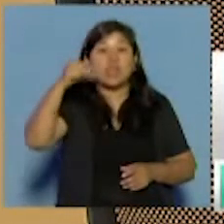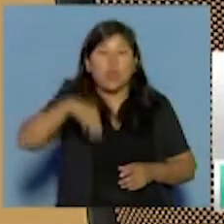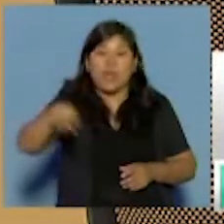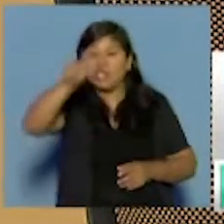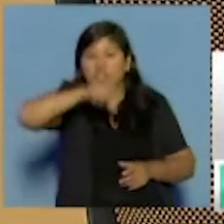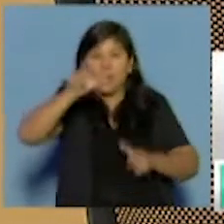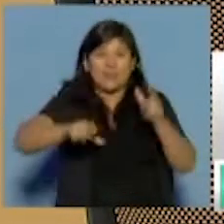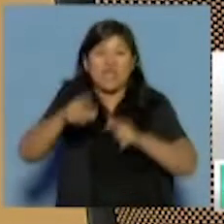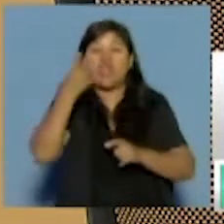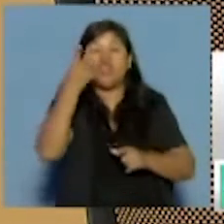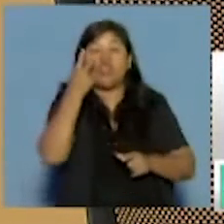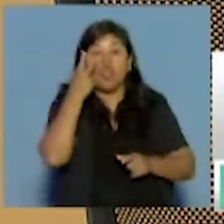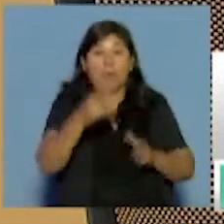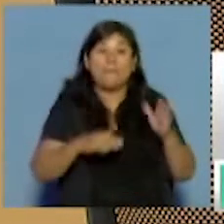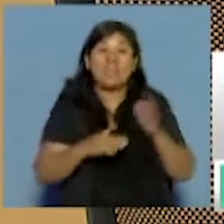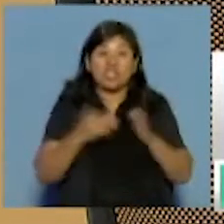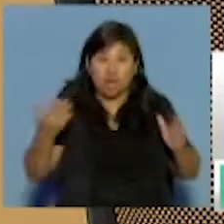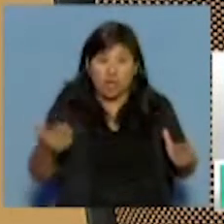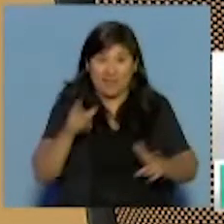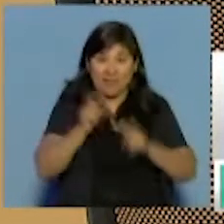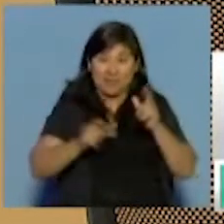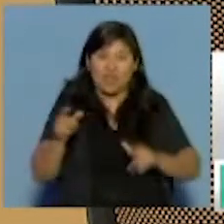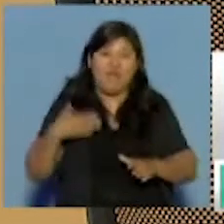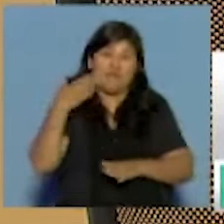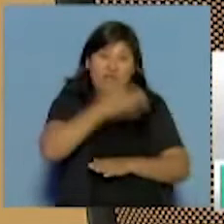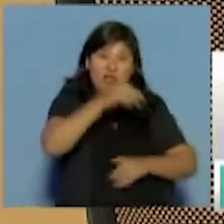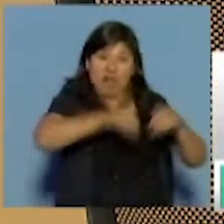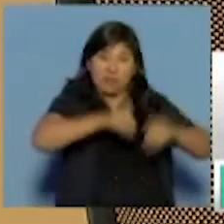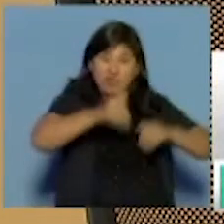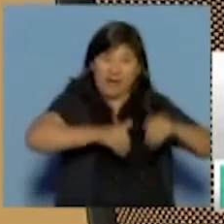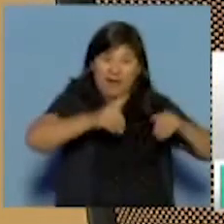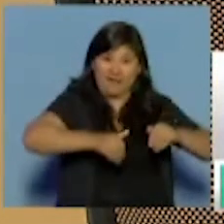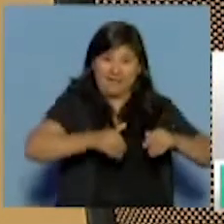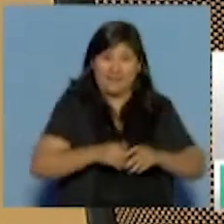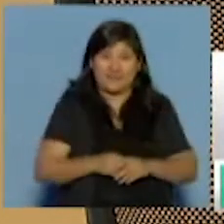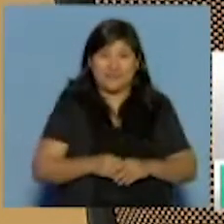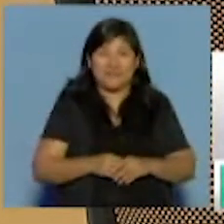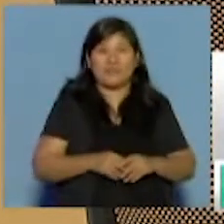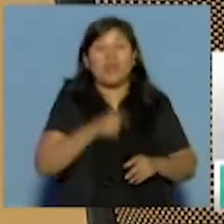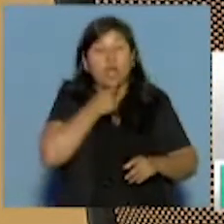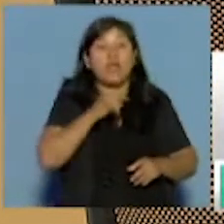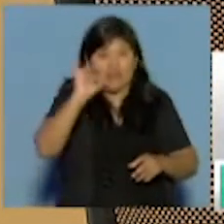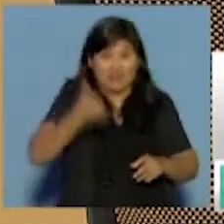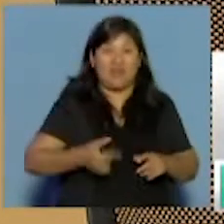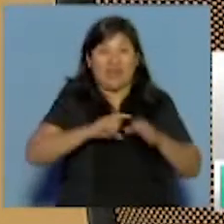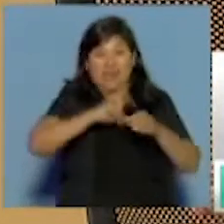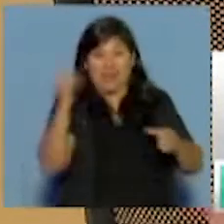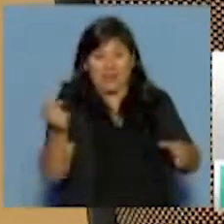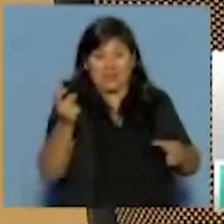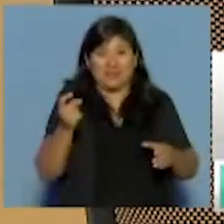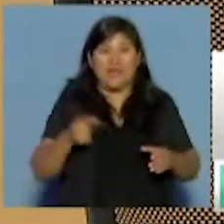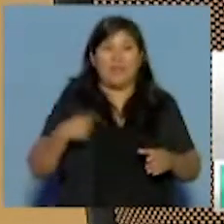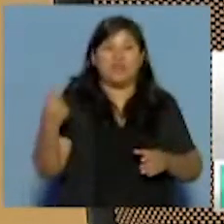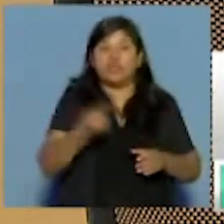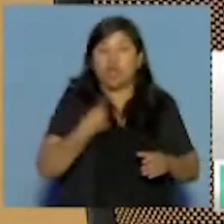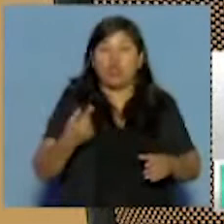de personas fueron a votar y decidieron que si querían la independencia pero pensar que tres millones y medio de personas no hemos